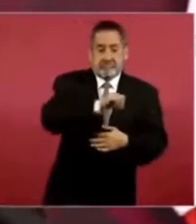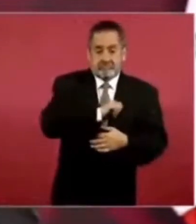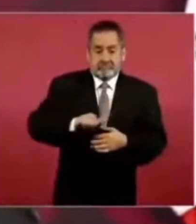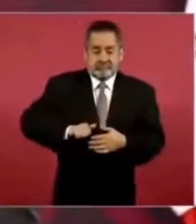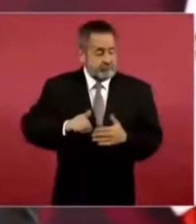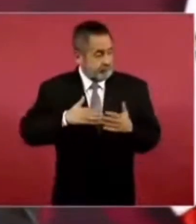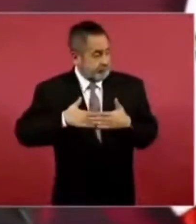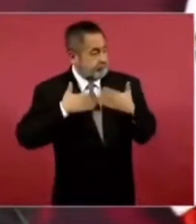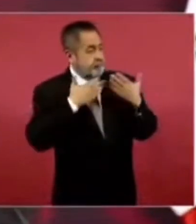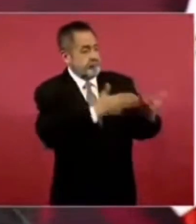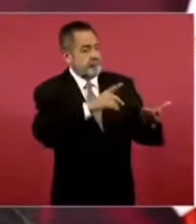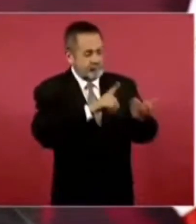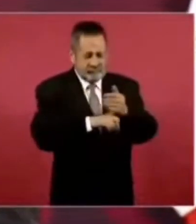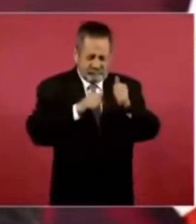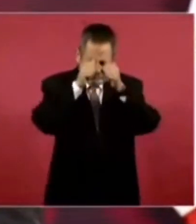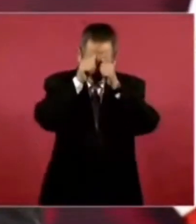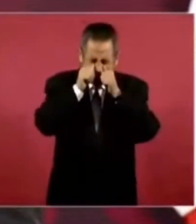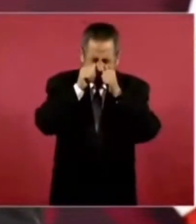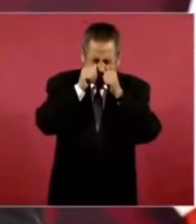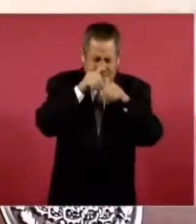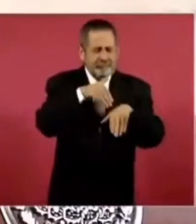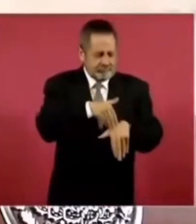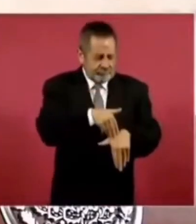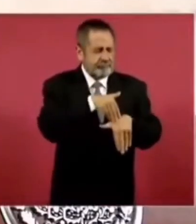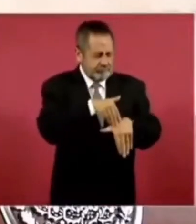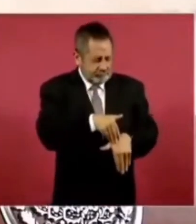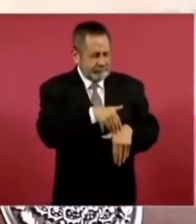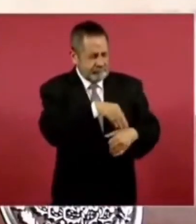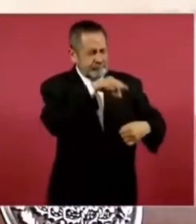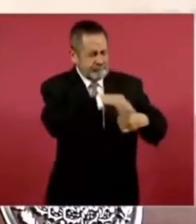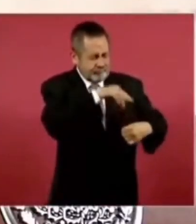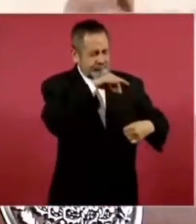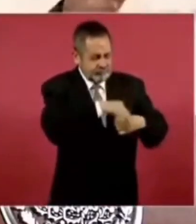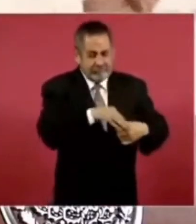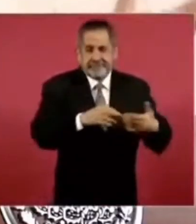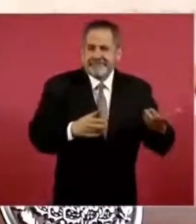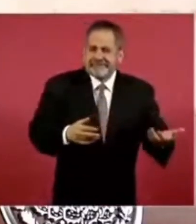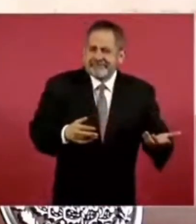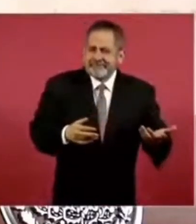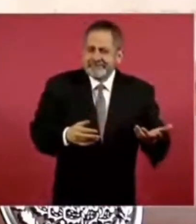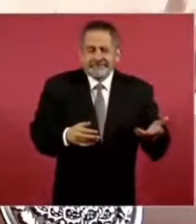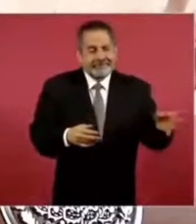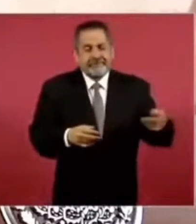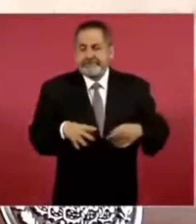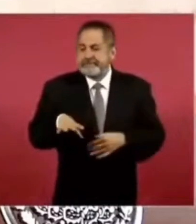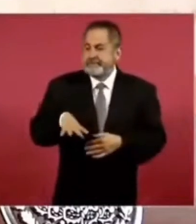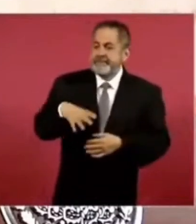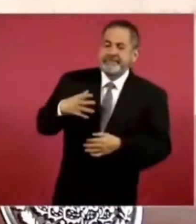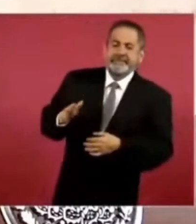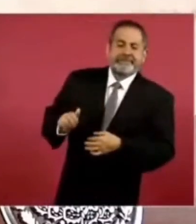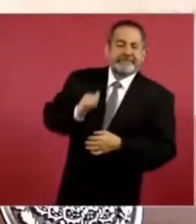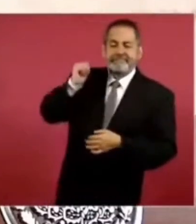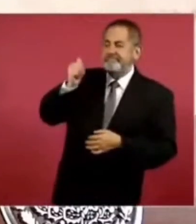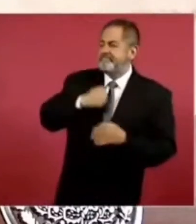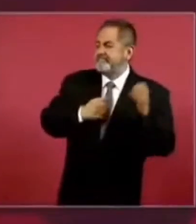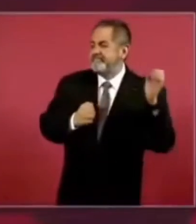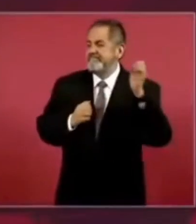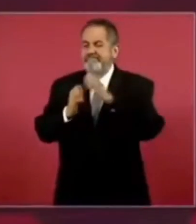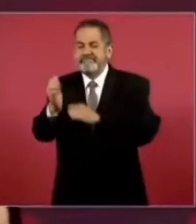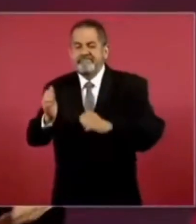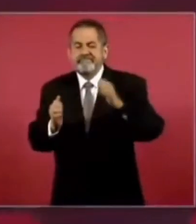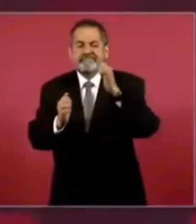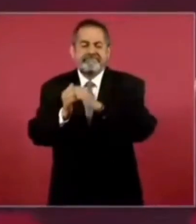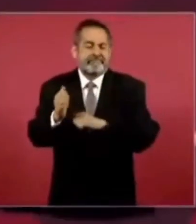confianza ciega y claro que abusaron de esa confianza de la gente